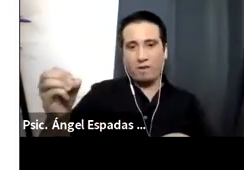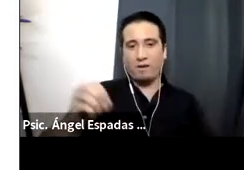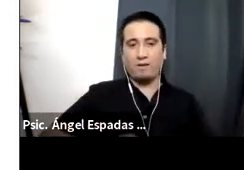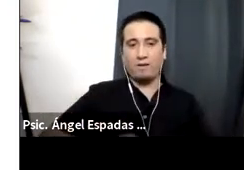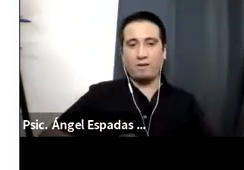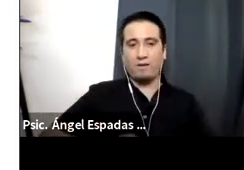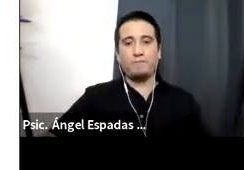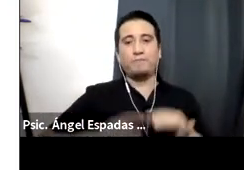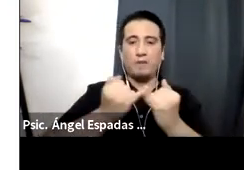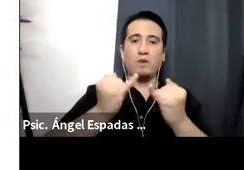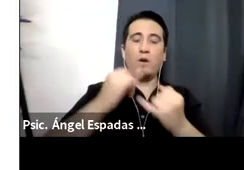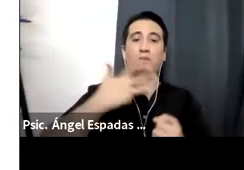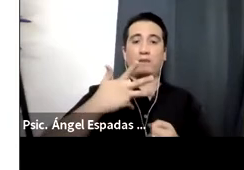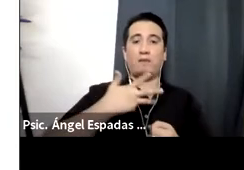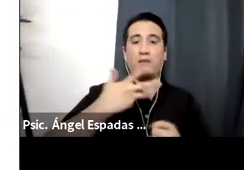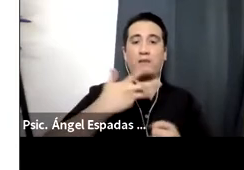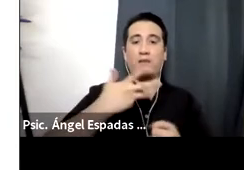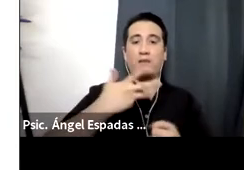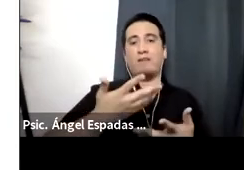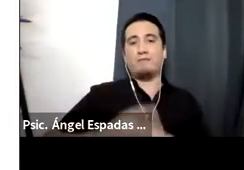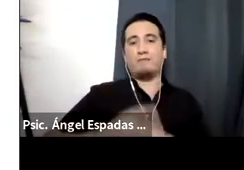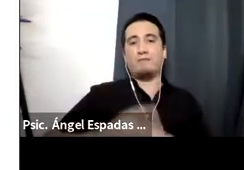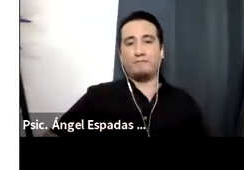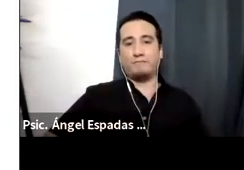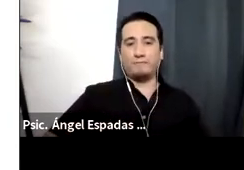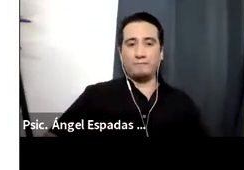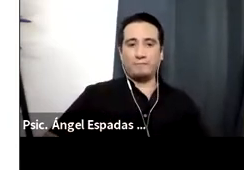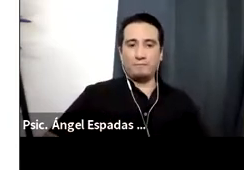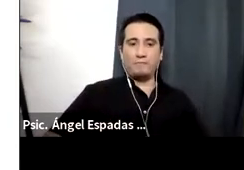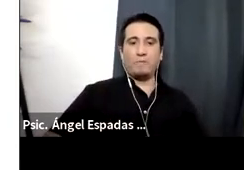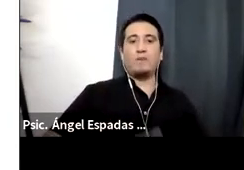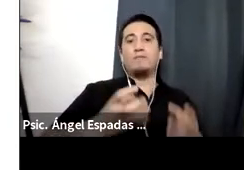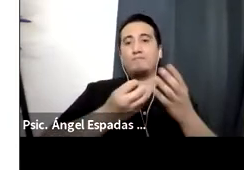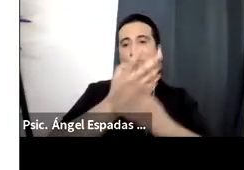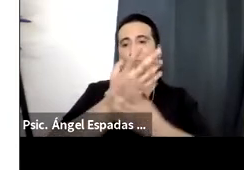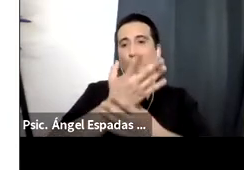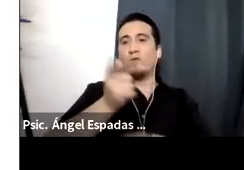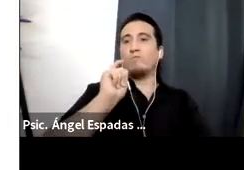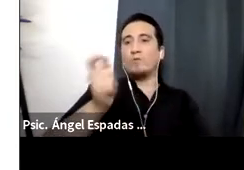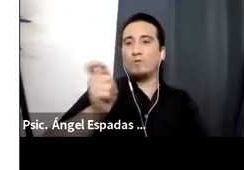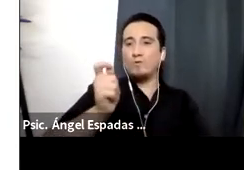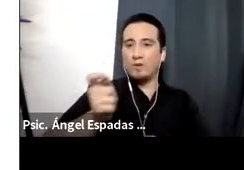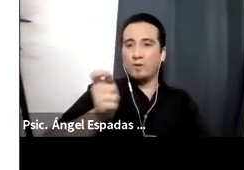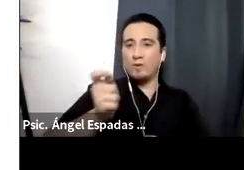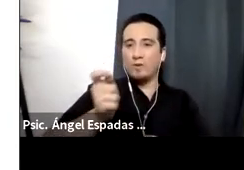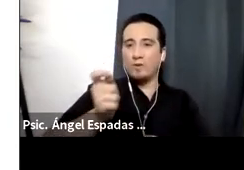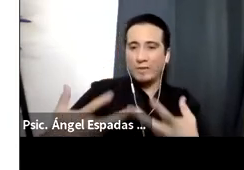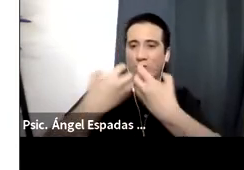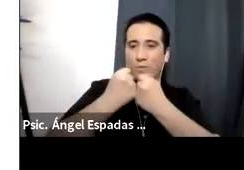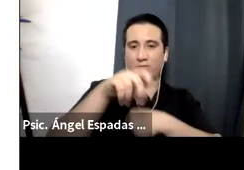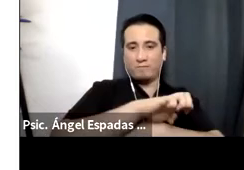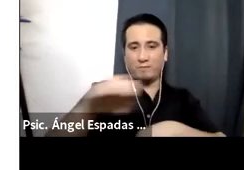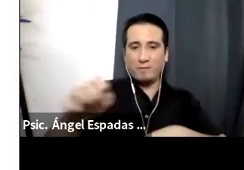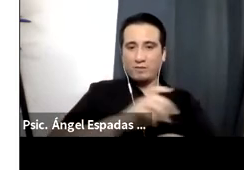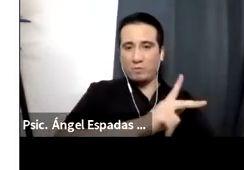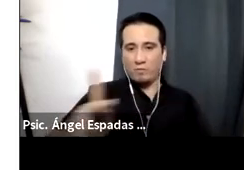tener un poco más de flexibilidad. Entonces, de ahí es que surge el concepto de la recuperación del espacio público.